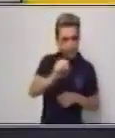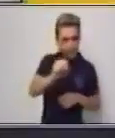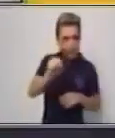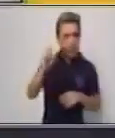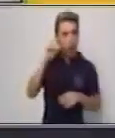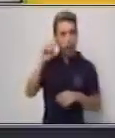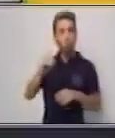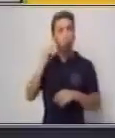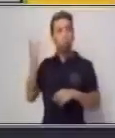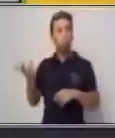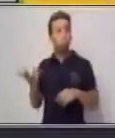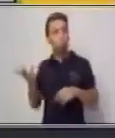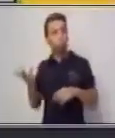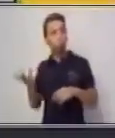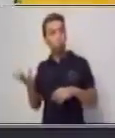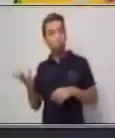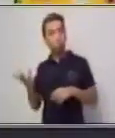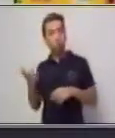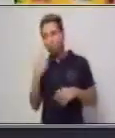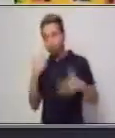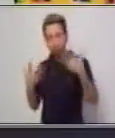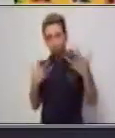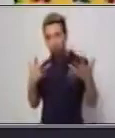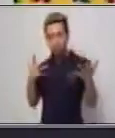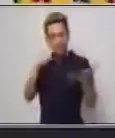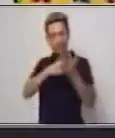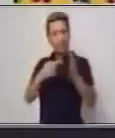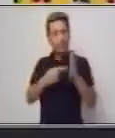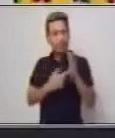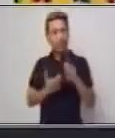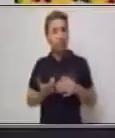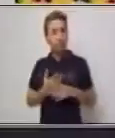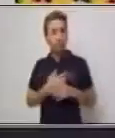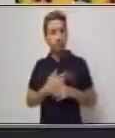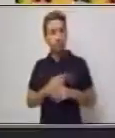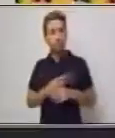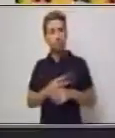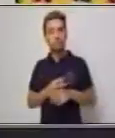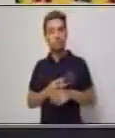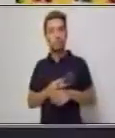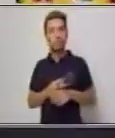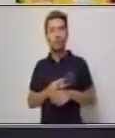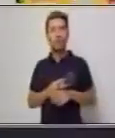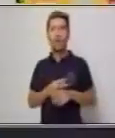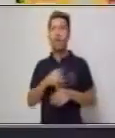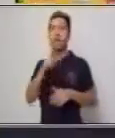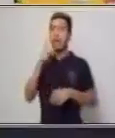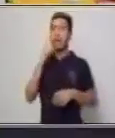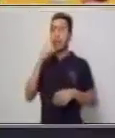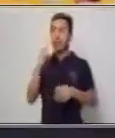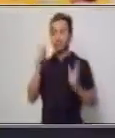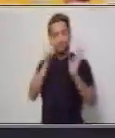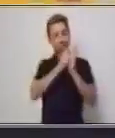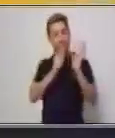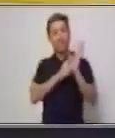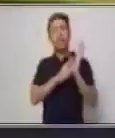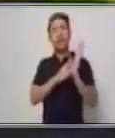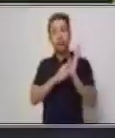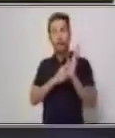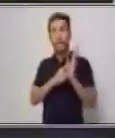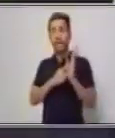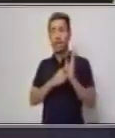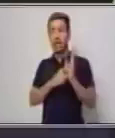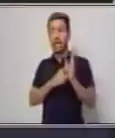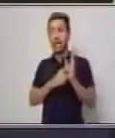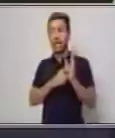es, o buscar el significado del mismo. Vamos a buscar los divisores. Entonces acá tenemos que es